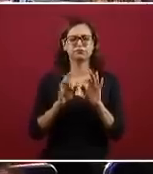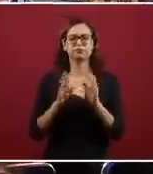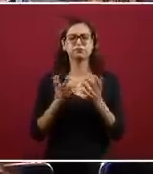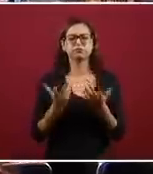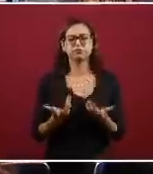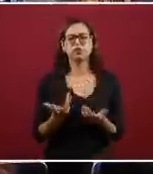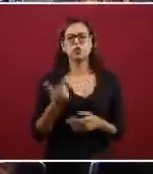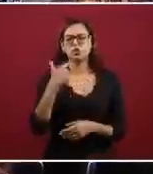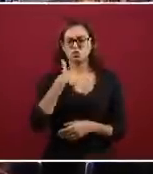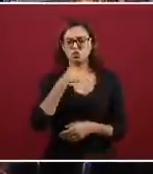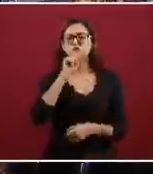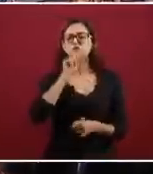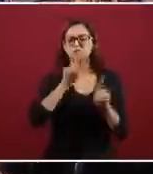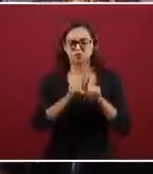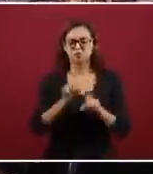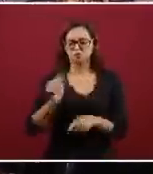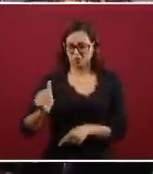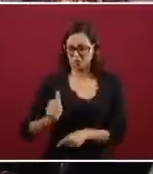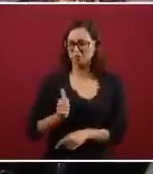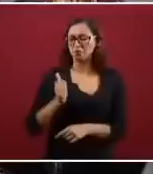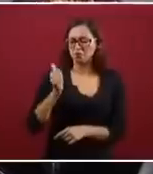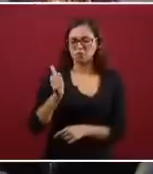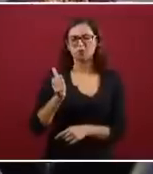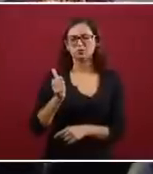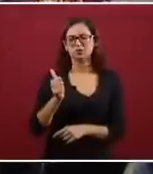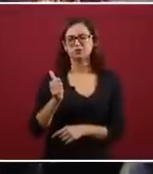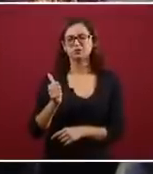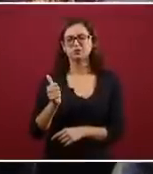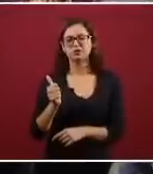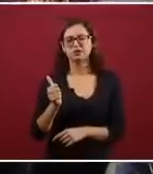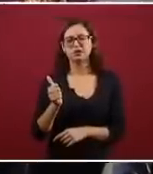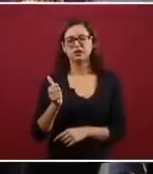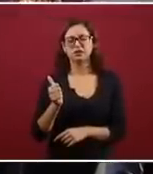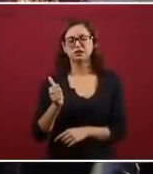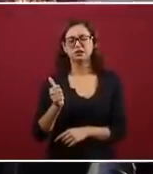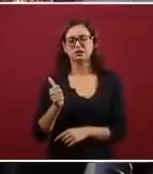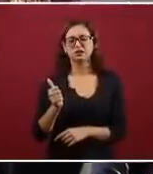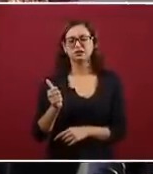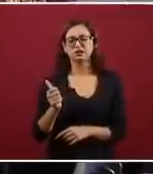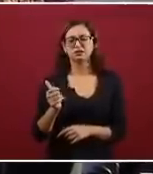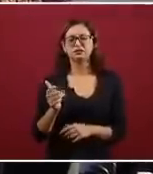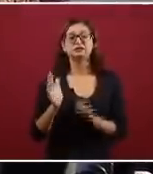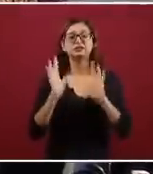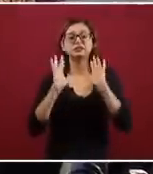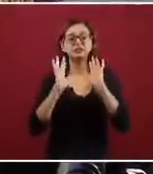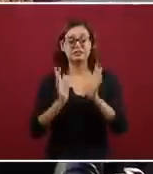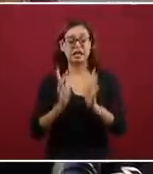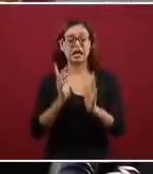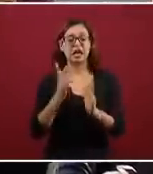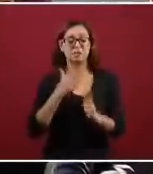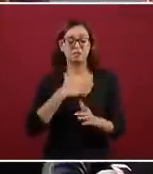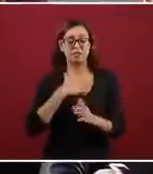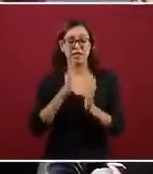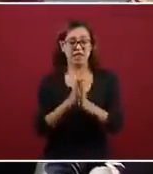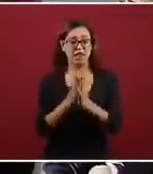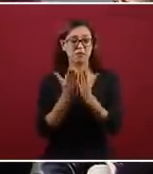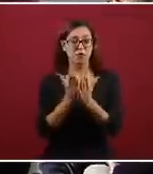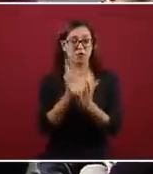Yo también voy a aprovechar para decir que ya estoy terminando el borrador del próximo libro,